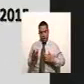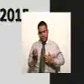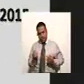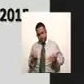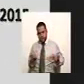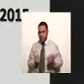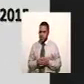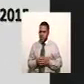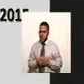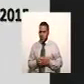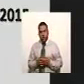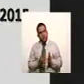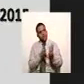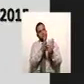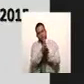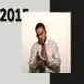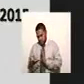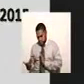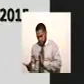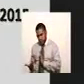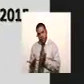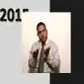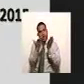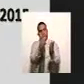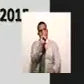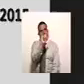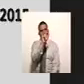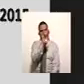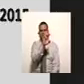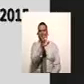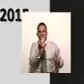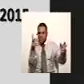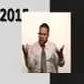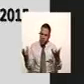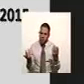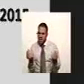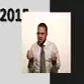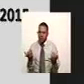DANE en cuanto a los costos de transporte.